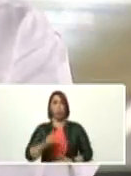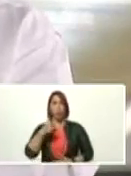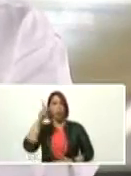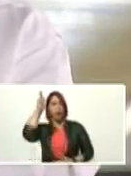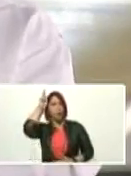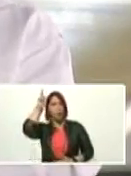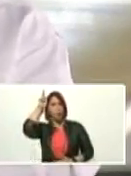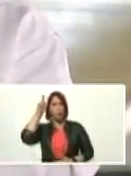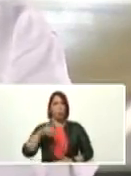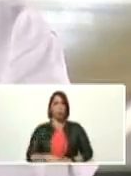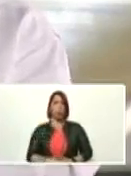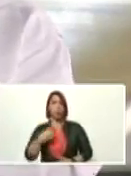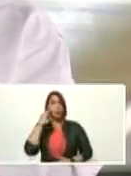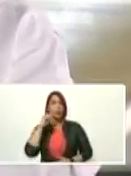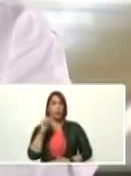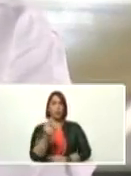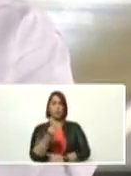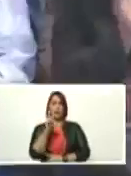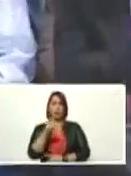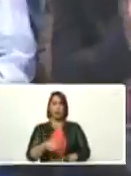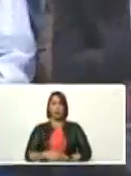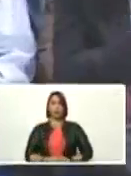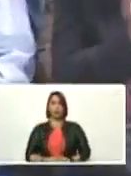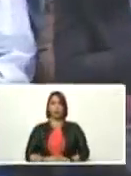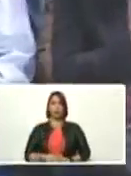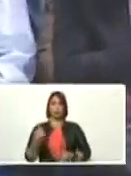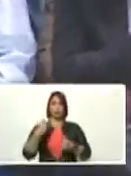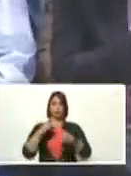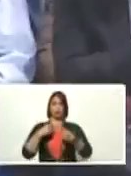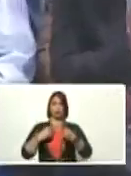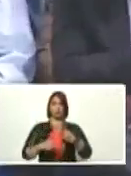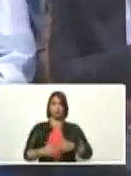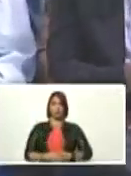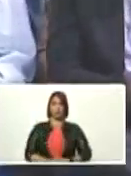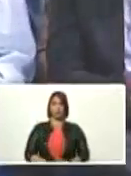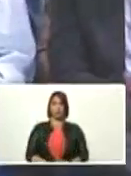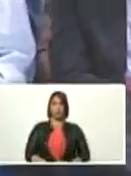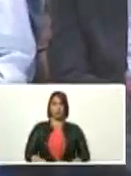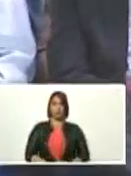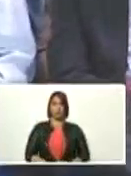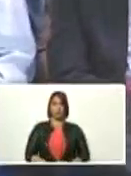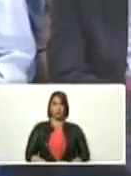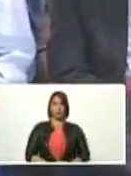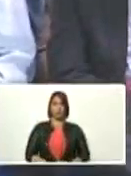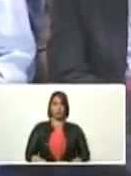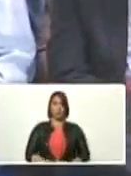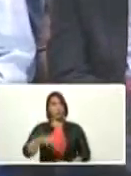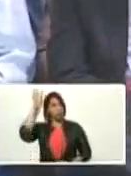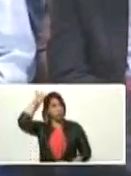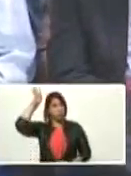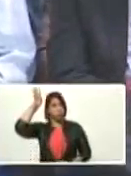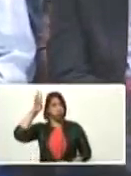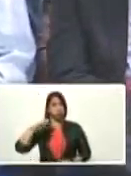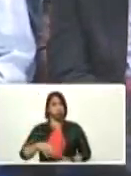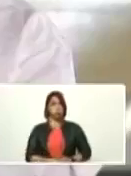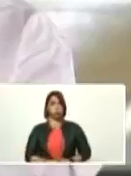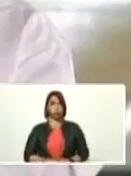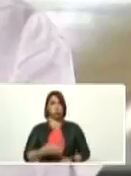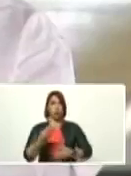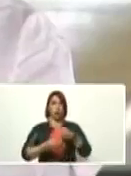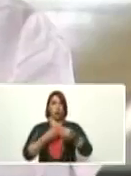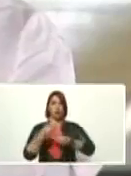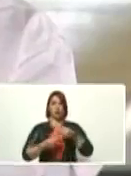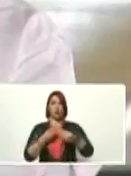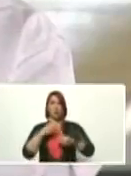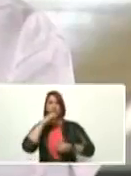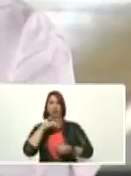Guaycaipuro, sobre Negro Primero, sobre Adendresote, sobre Luisa Cáceres Arismendi. Hacer las